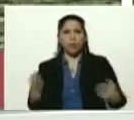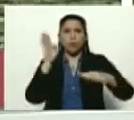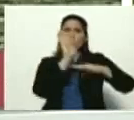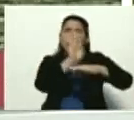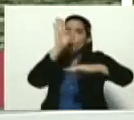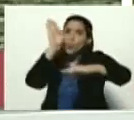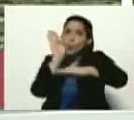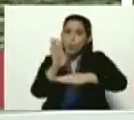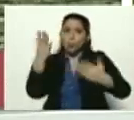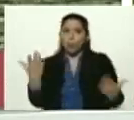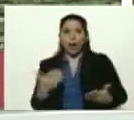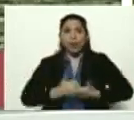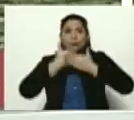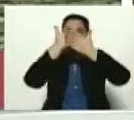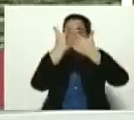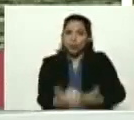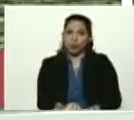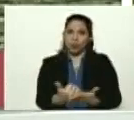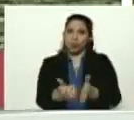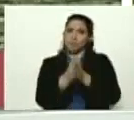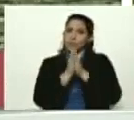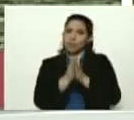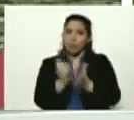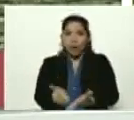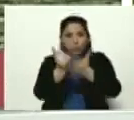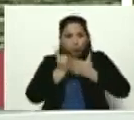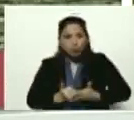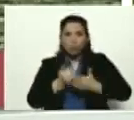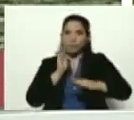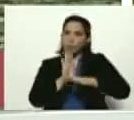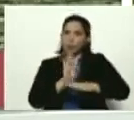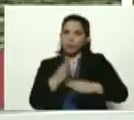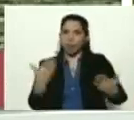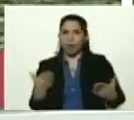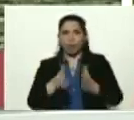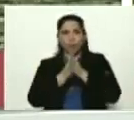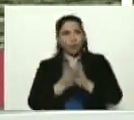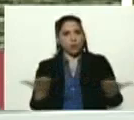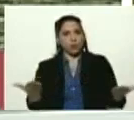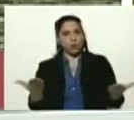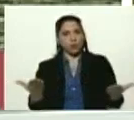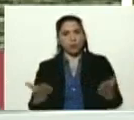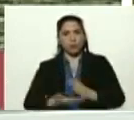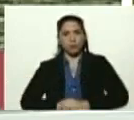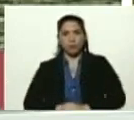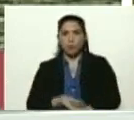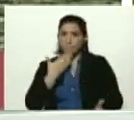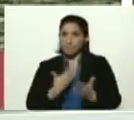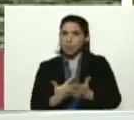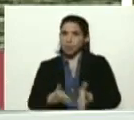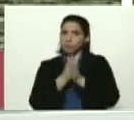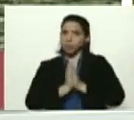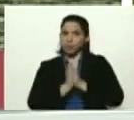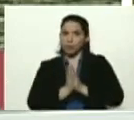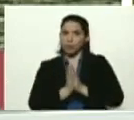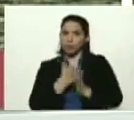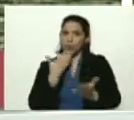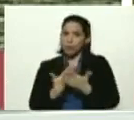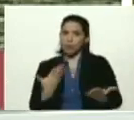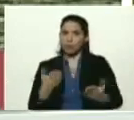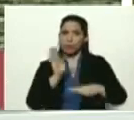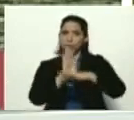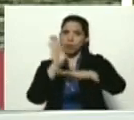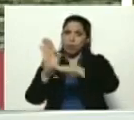cuídate y ayuda, y ayúdame a cuidarte. Por favor, por amor de Dios, te lo pido, te lo imploro,